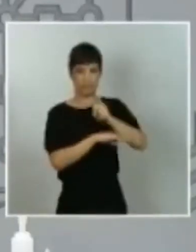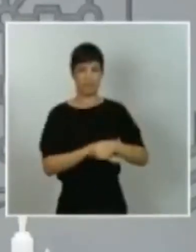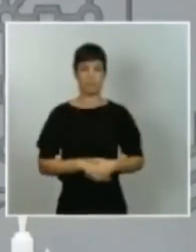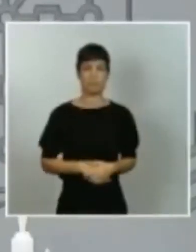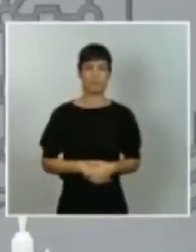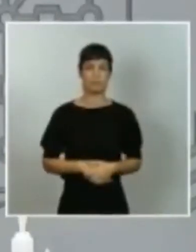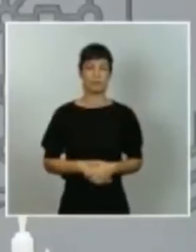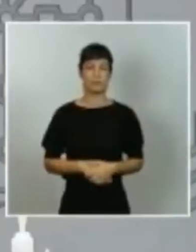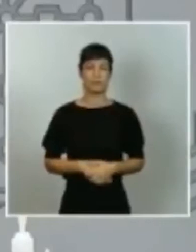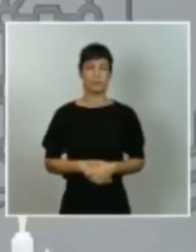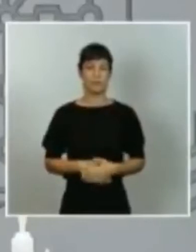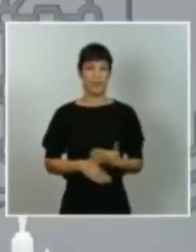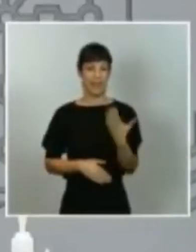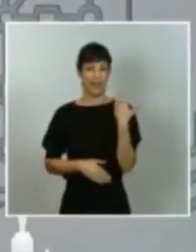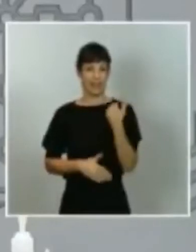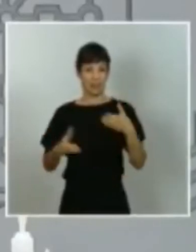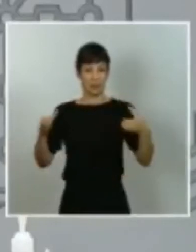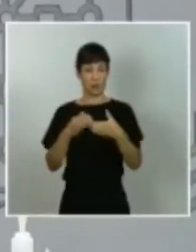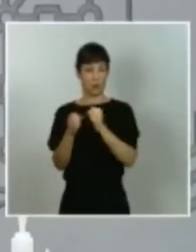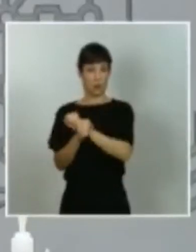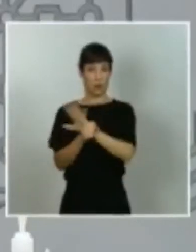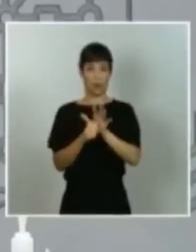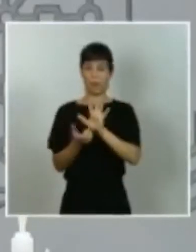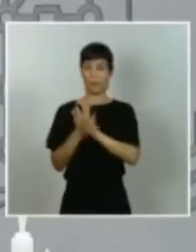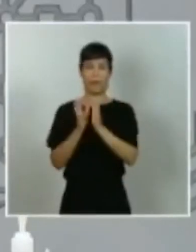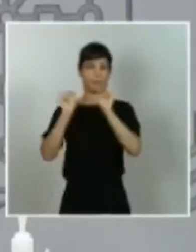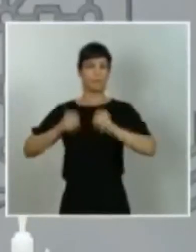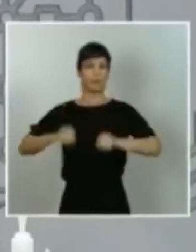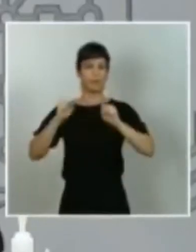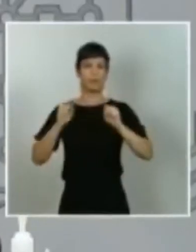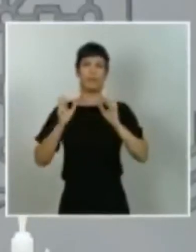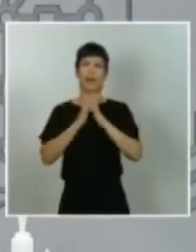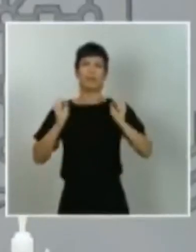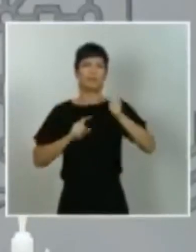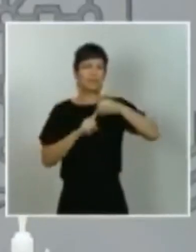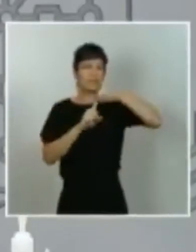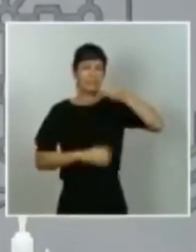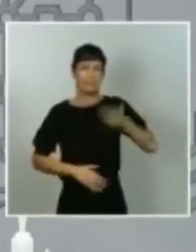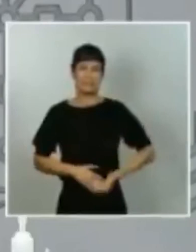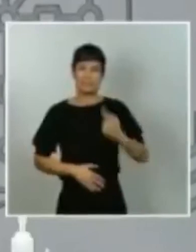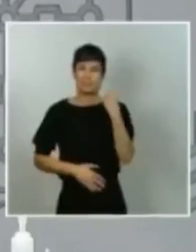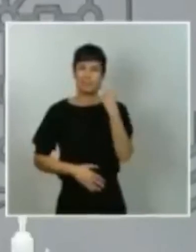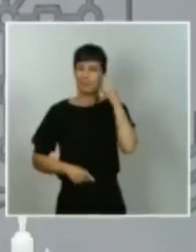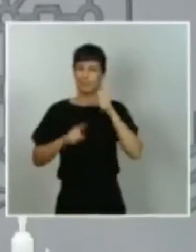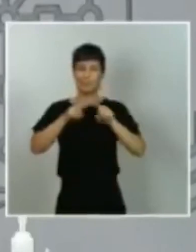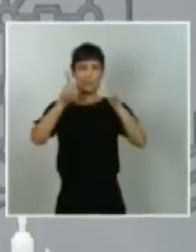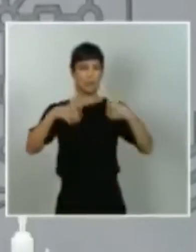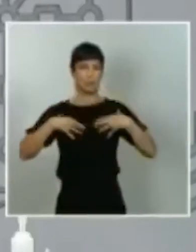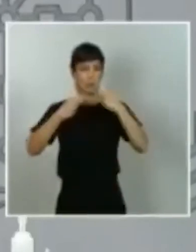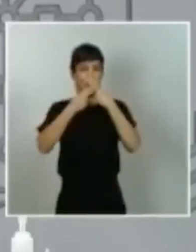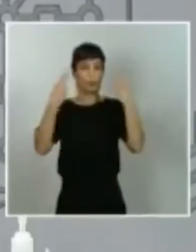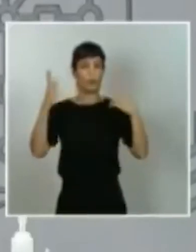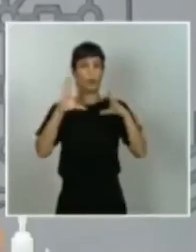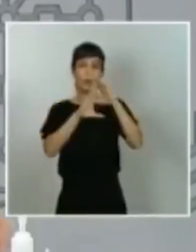grupo COVID-19 un acuerdo imprescindible en materia de salud pública que fue aceptado por la Comunidad Autónoma de Madrid,